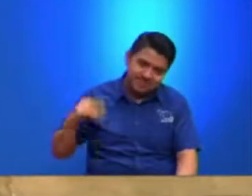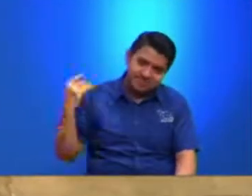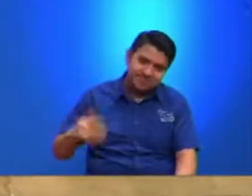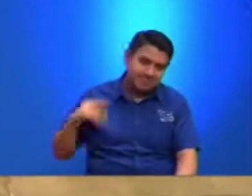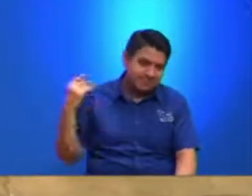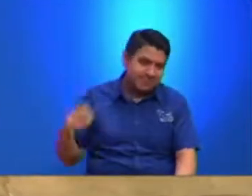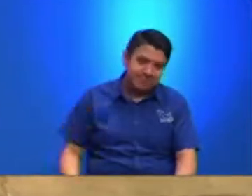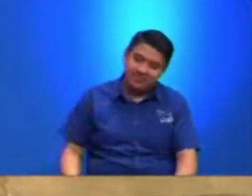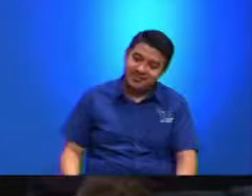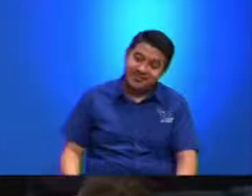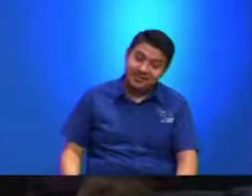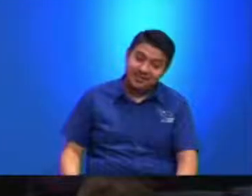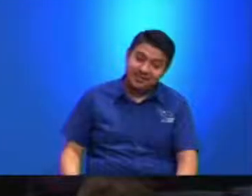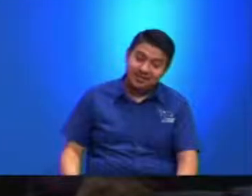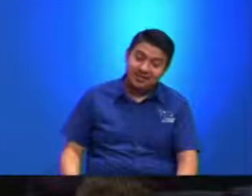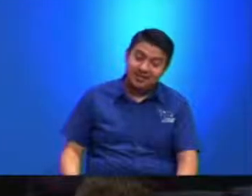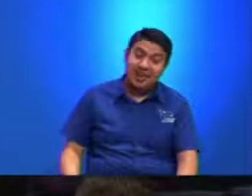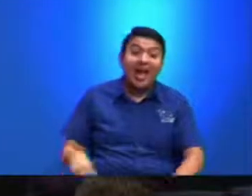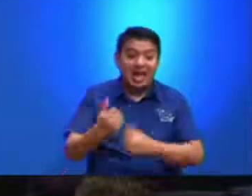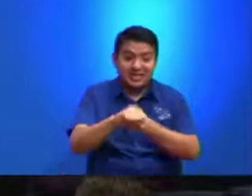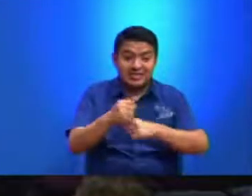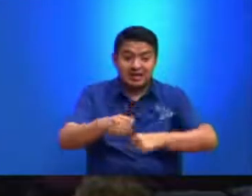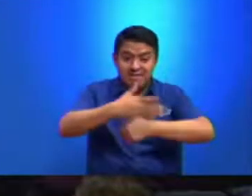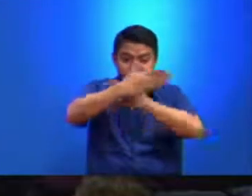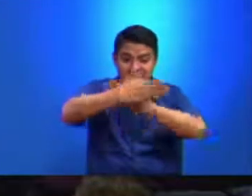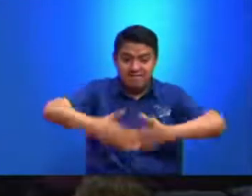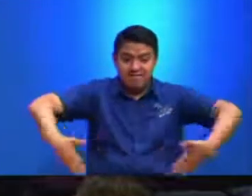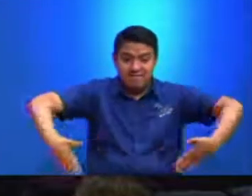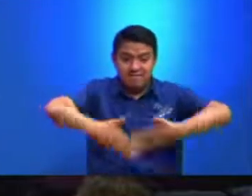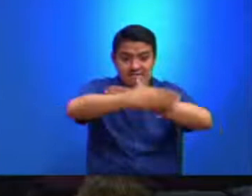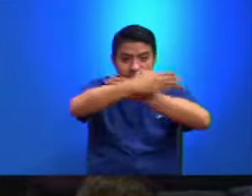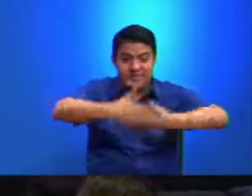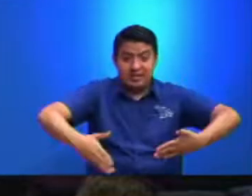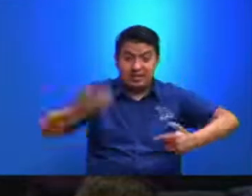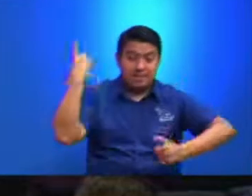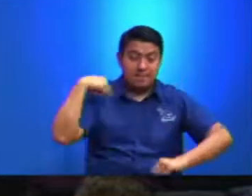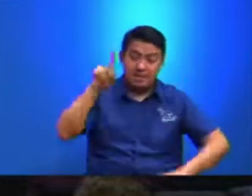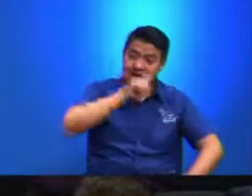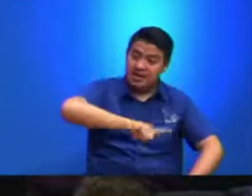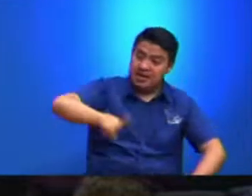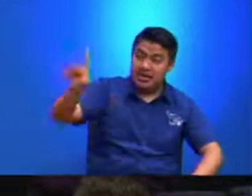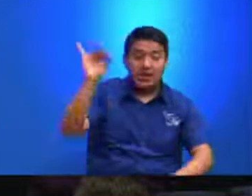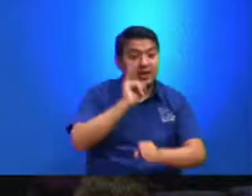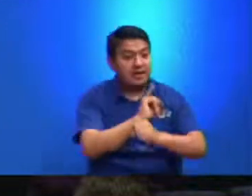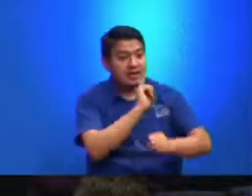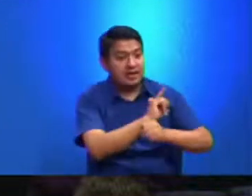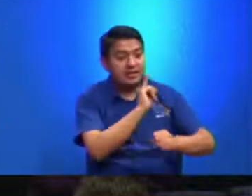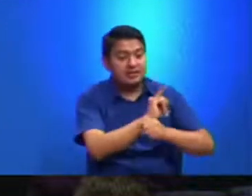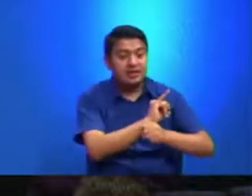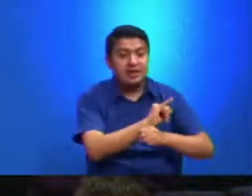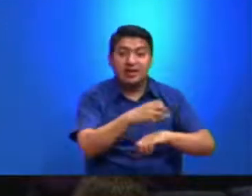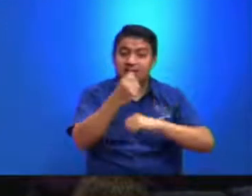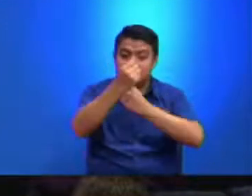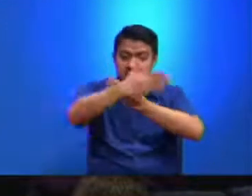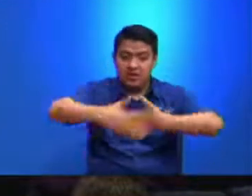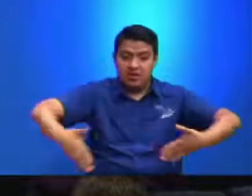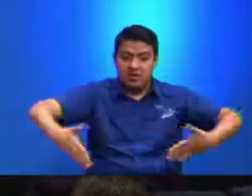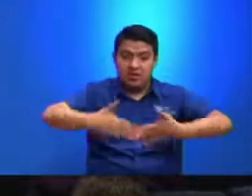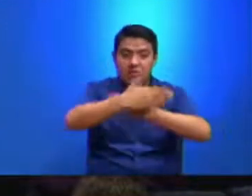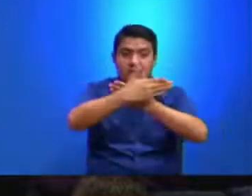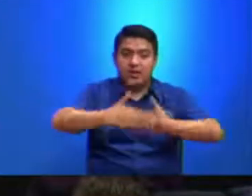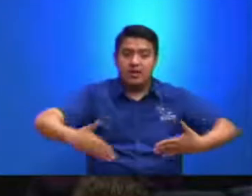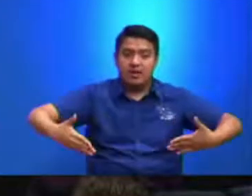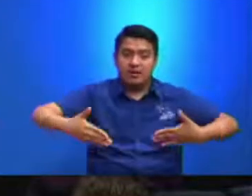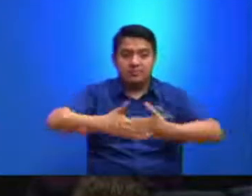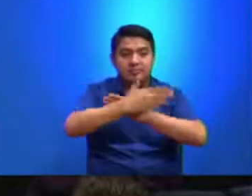Para ir a adorar a Dios hacen cola. Para ir a oír la palabra hacen cola. Llegan todos desvelados. Ahí le